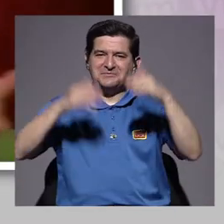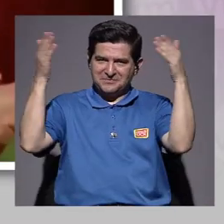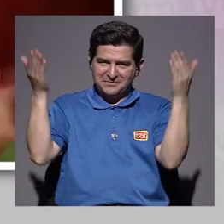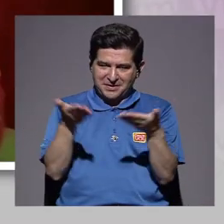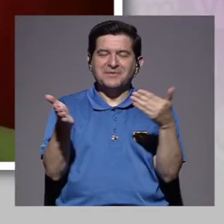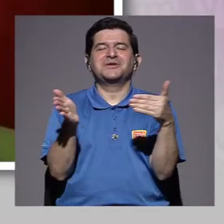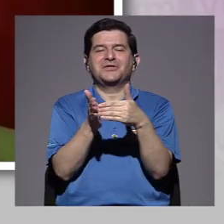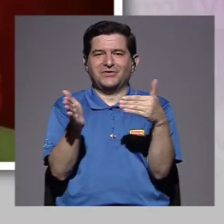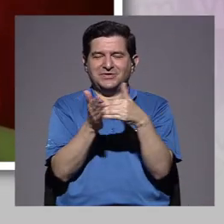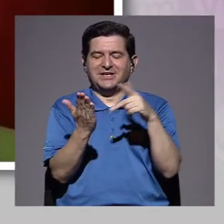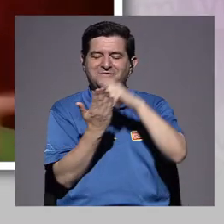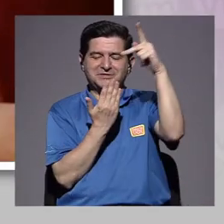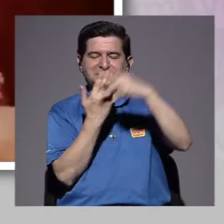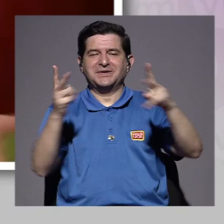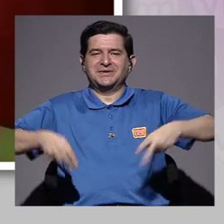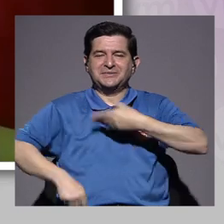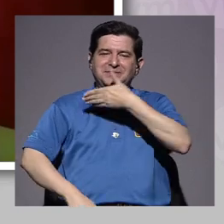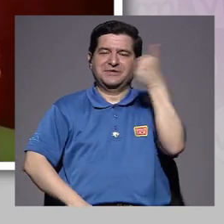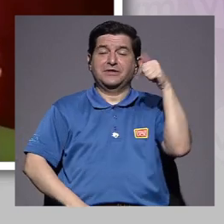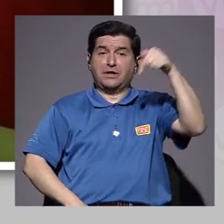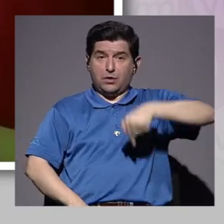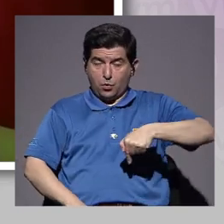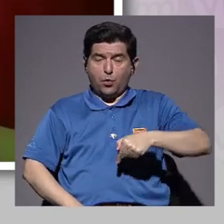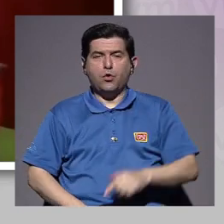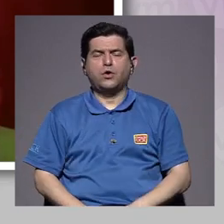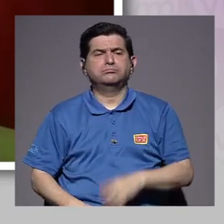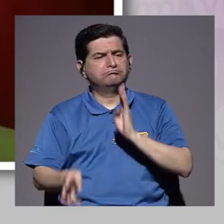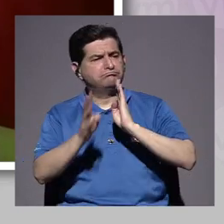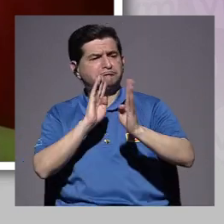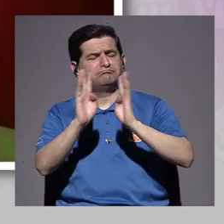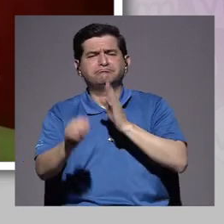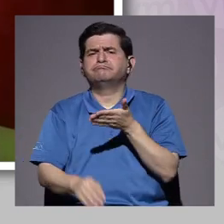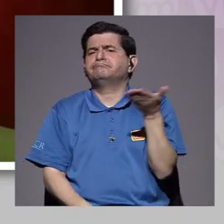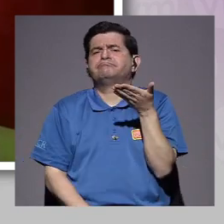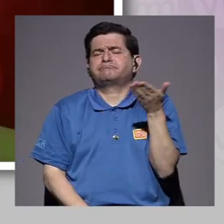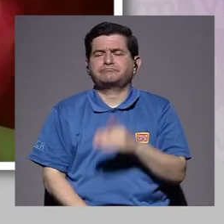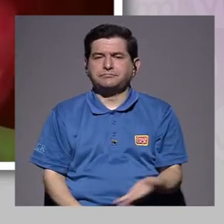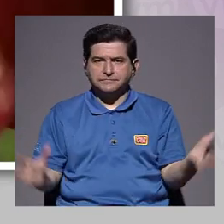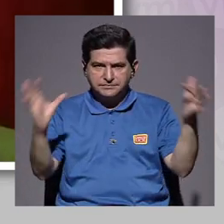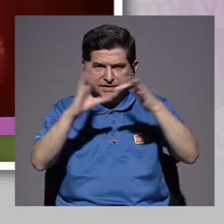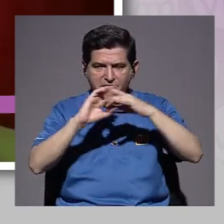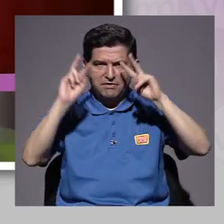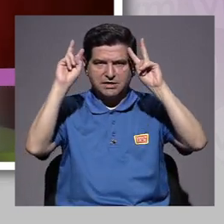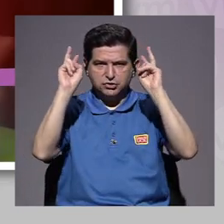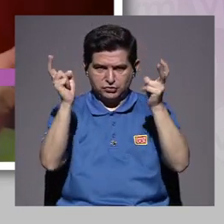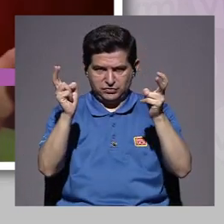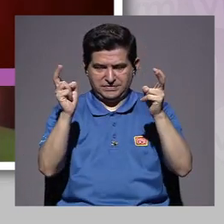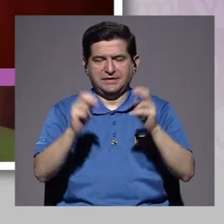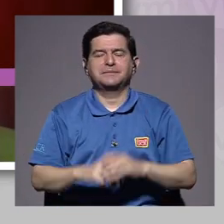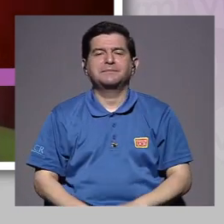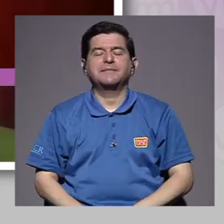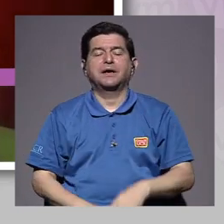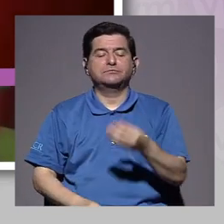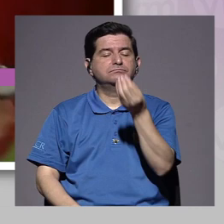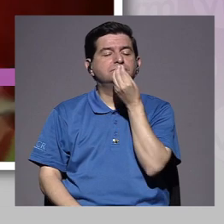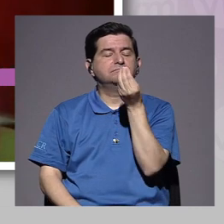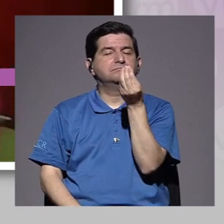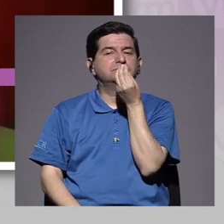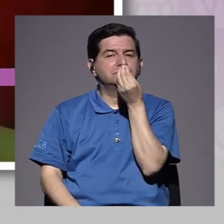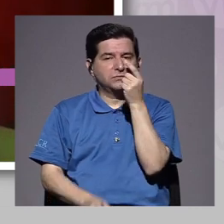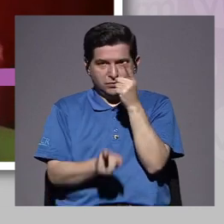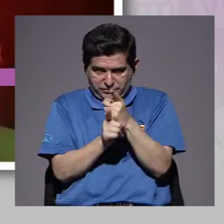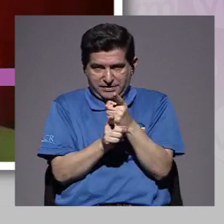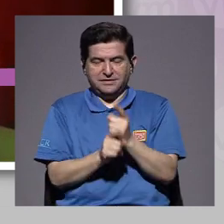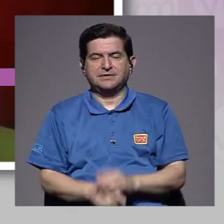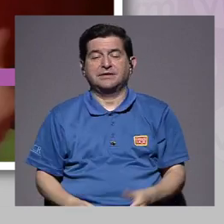Bienvenido y bienvenida una vez más a Vivir Mejor. Hoy vamos a estar conversando acerca de un tema relacionado con la